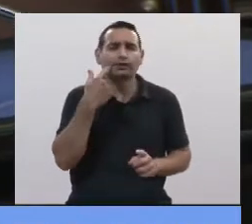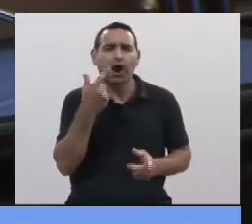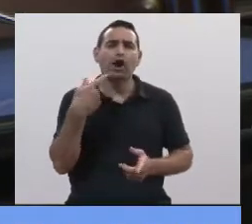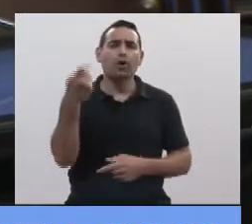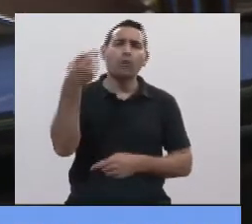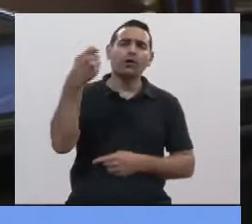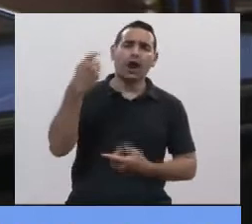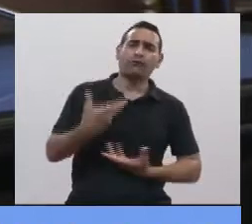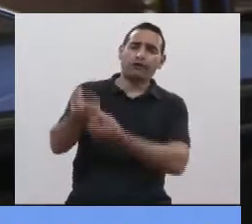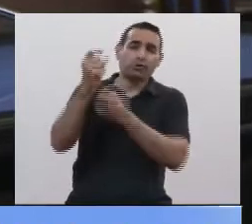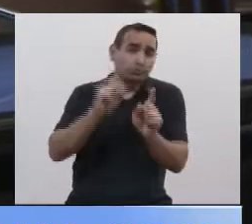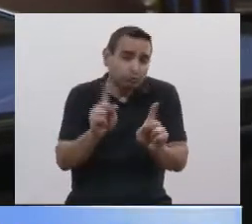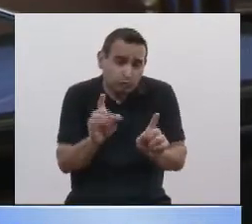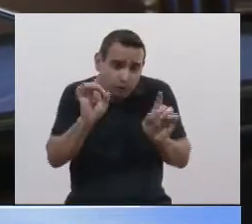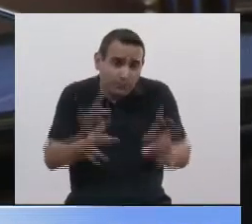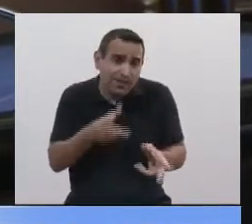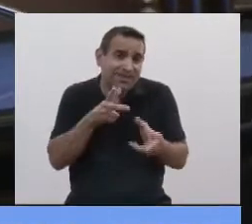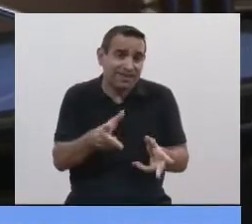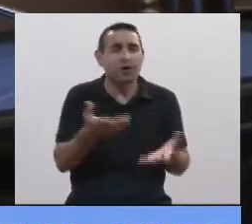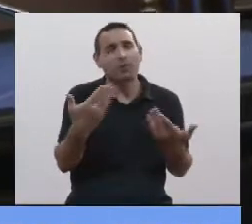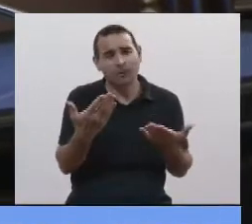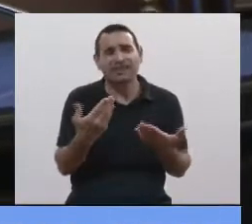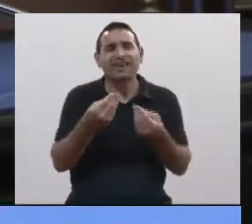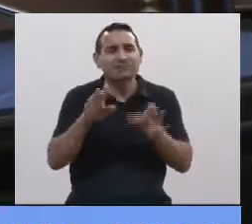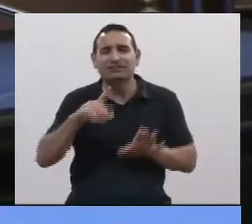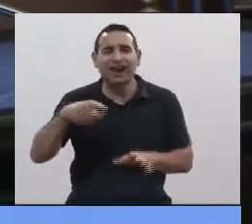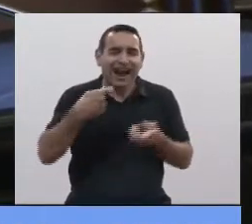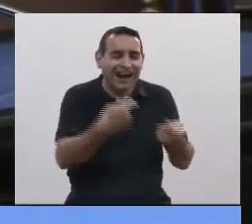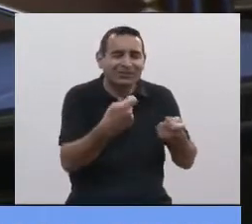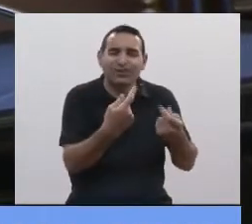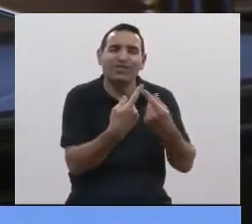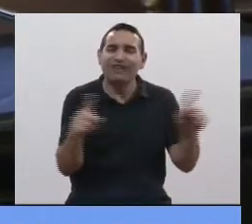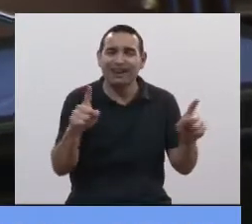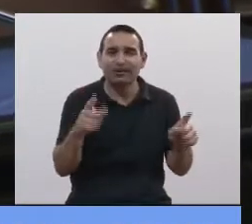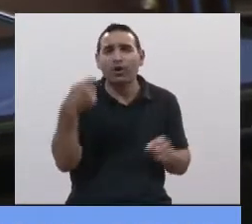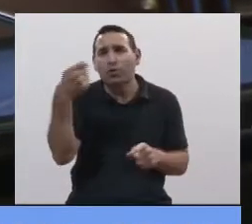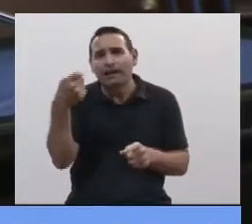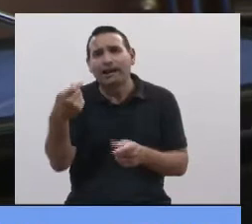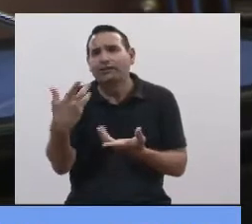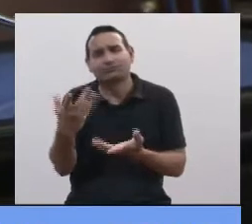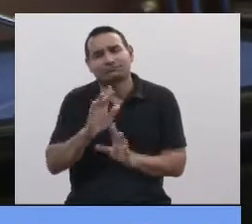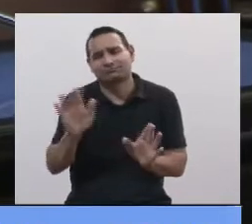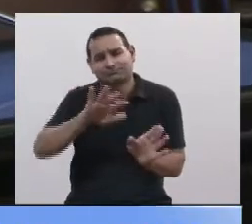los jubilados, sino que digo que podríamos haber empezado por otros gastos y no empezar por los jubilados.